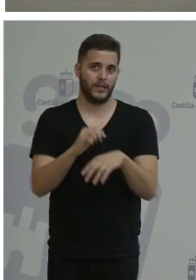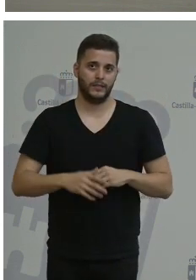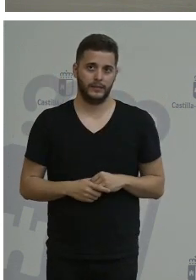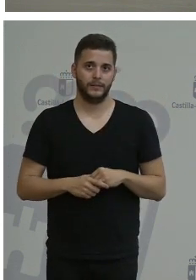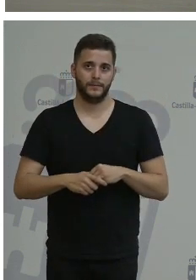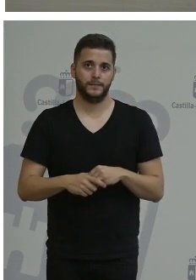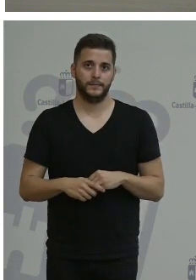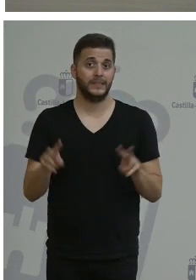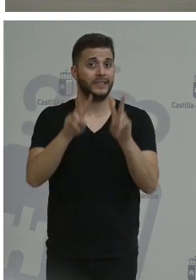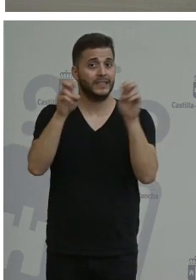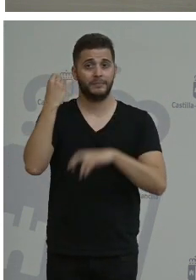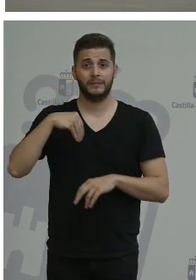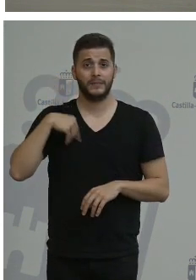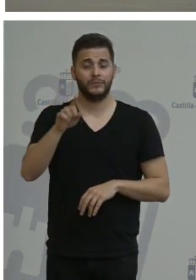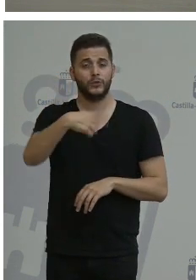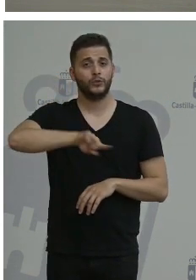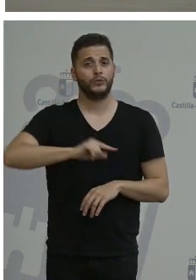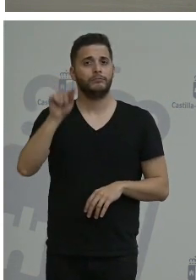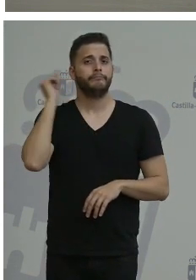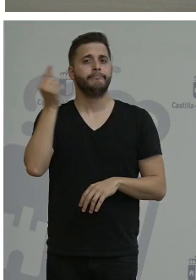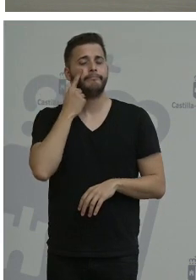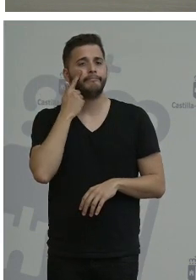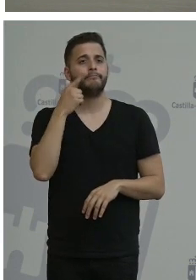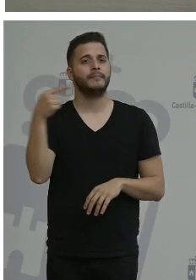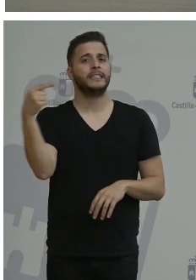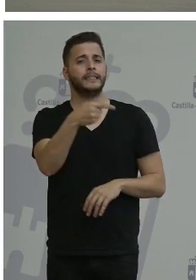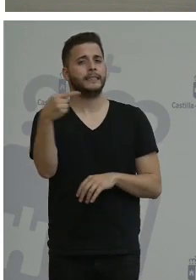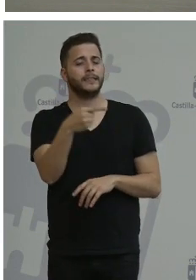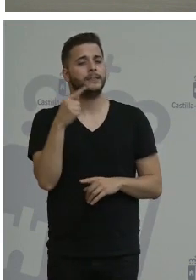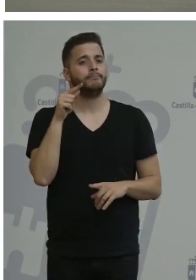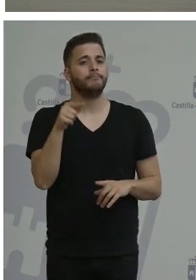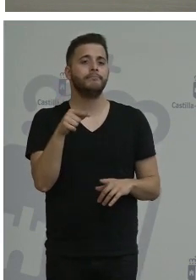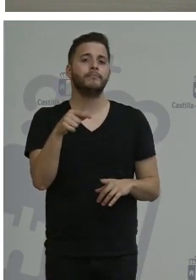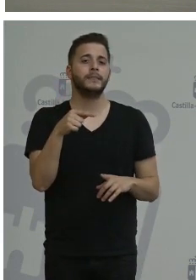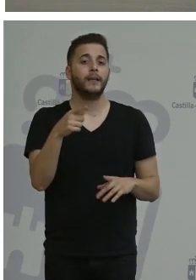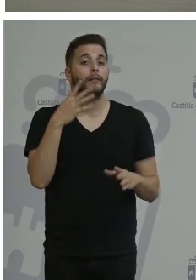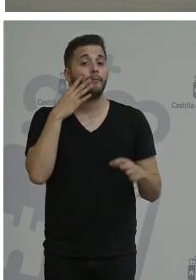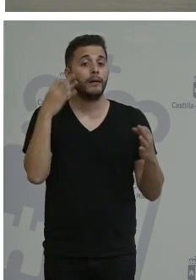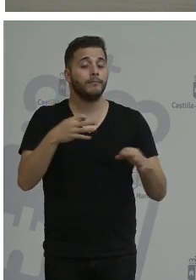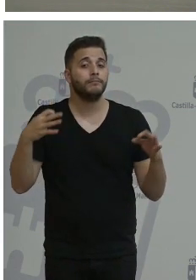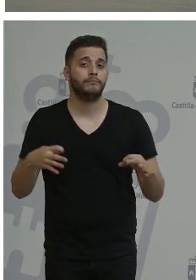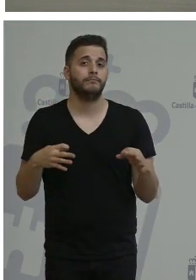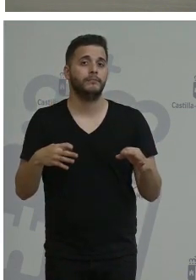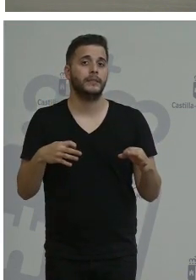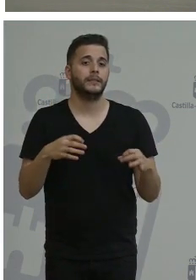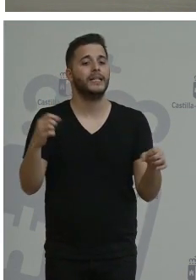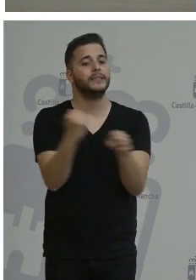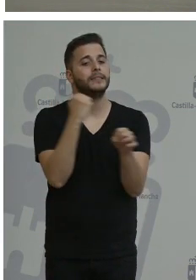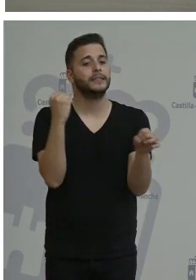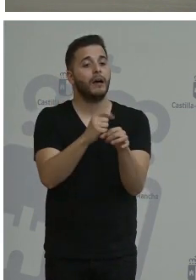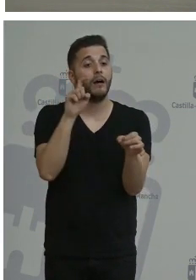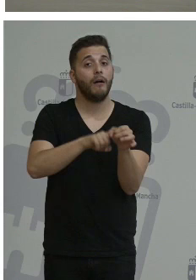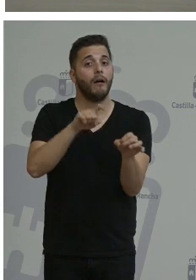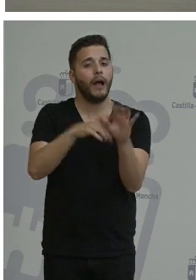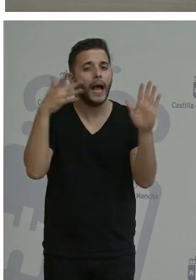cuestión. Son déficits que vemos y que, efectivamente, se necesitarían esas descripciones del puesto de trabajo